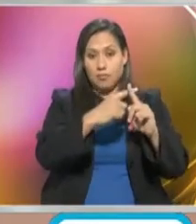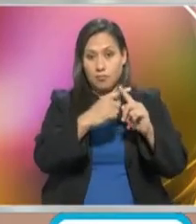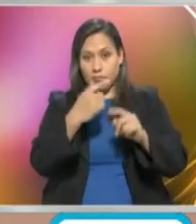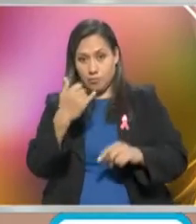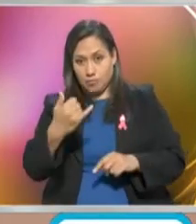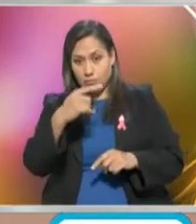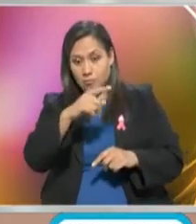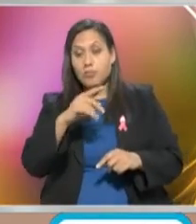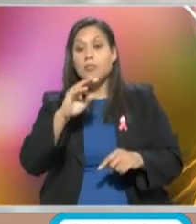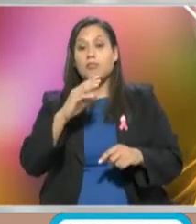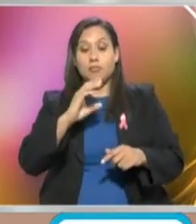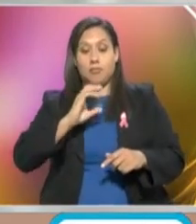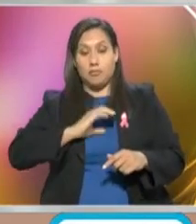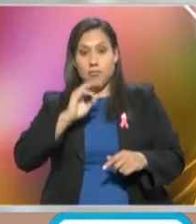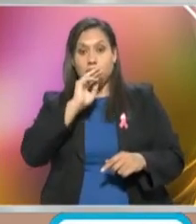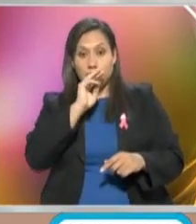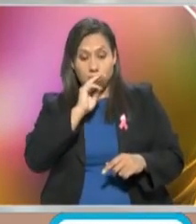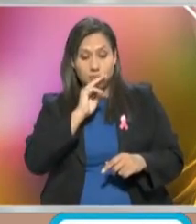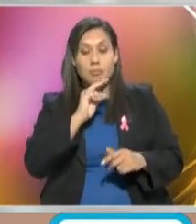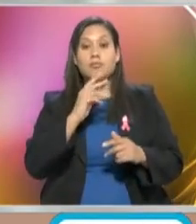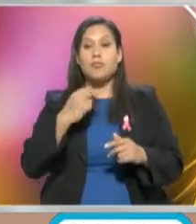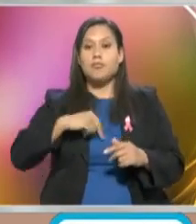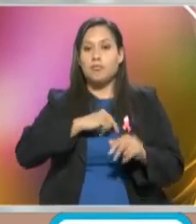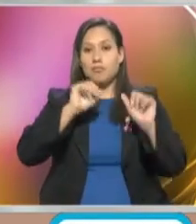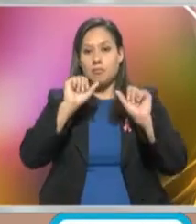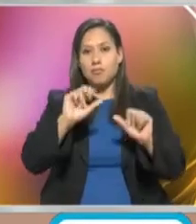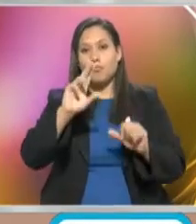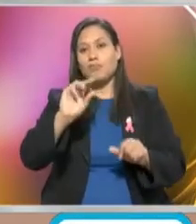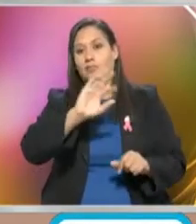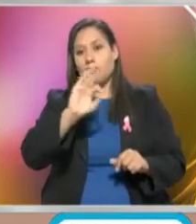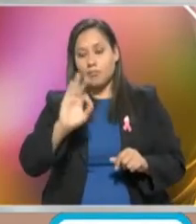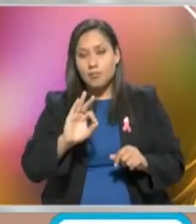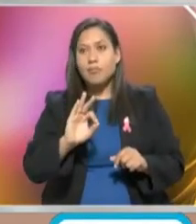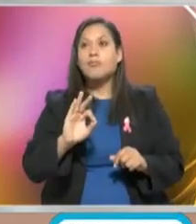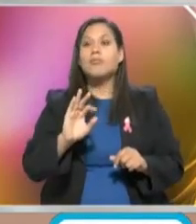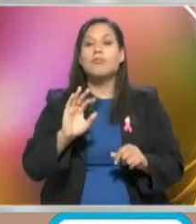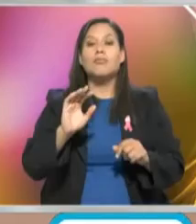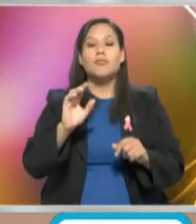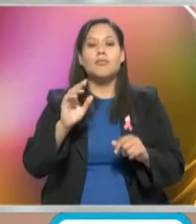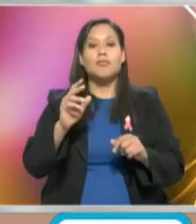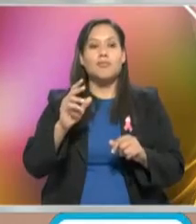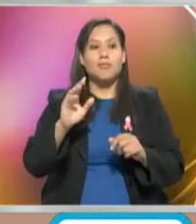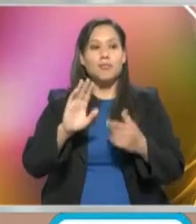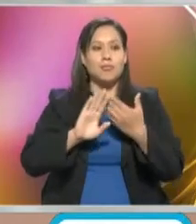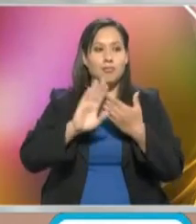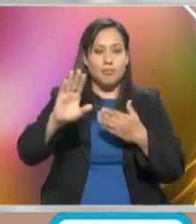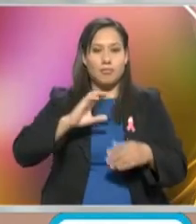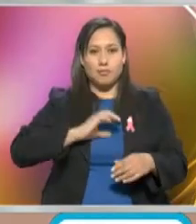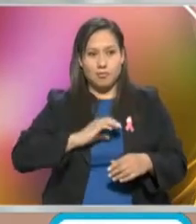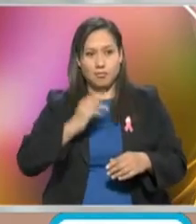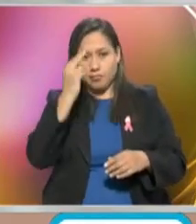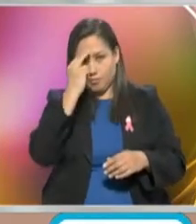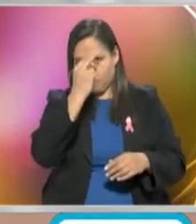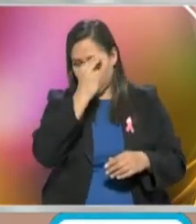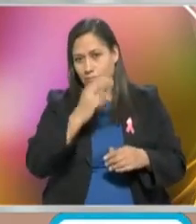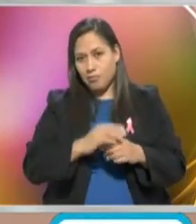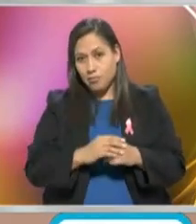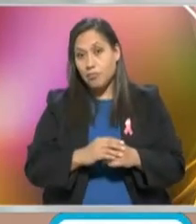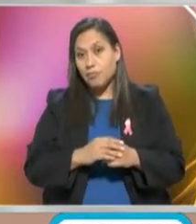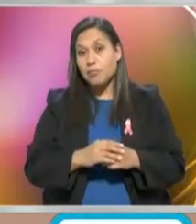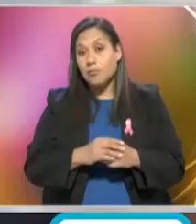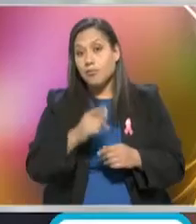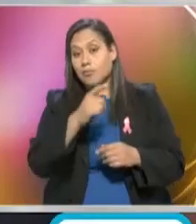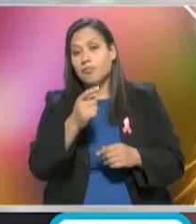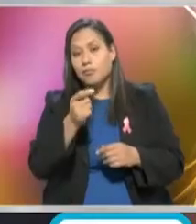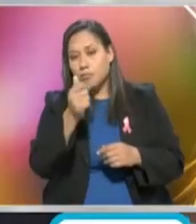mama, disminuimos hasta en un 80% la posibilidad de tener cáncer de mama. Entonces, es de las